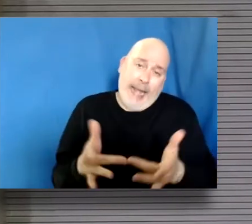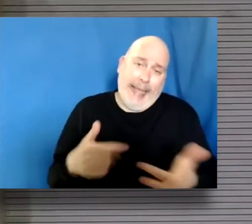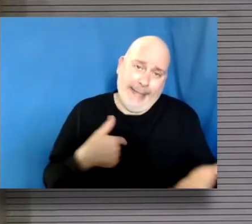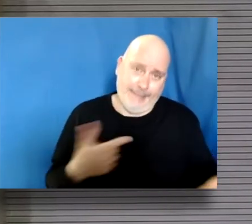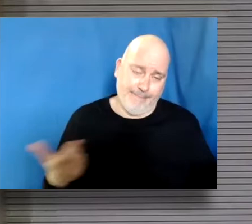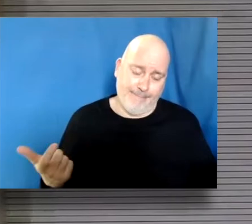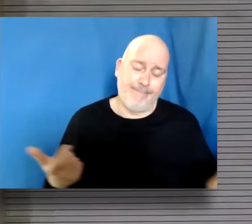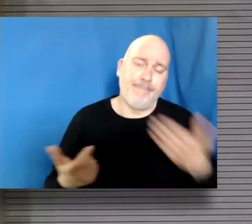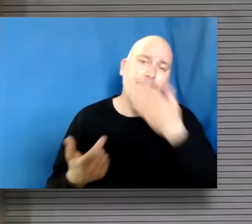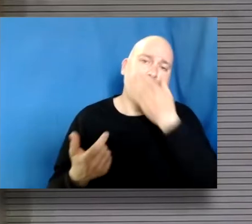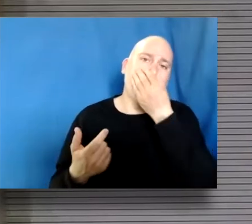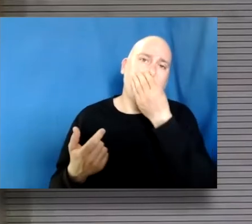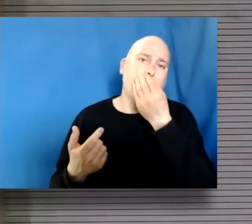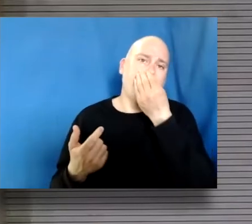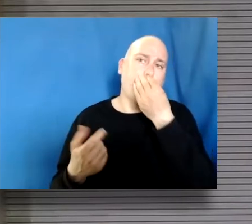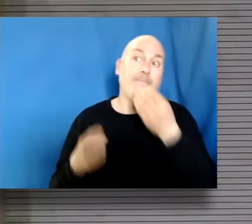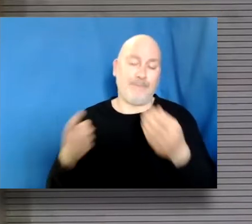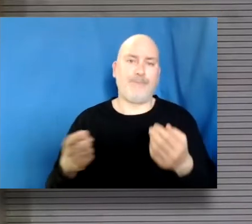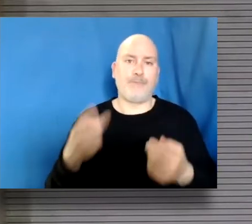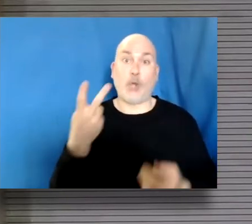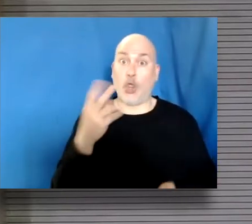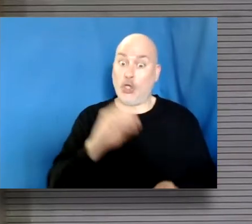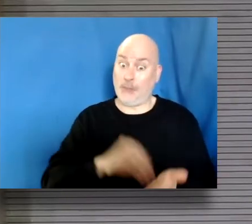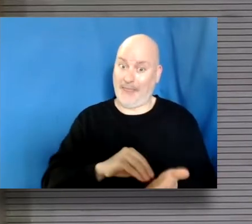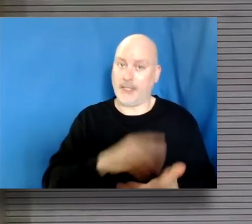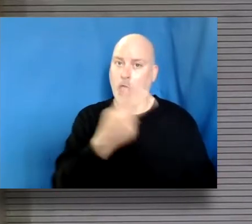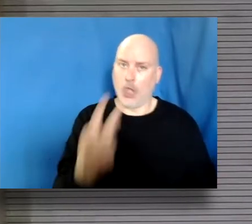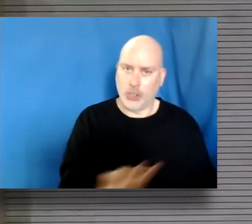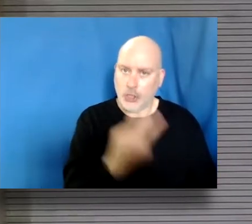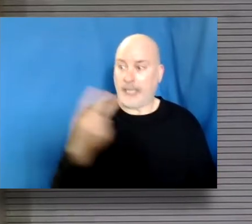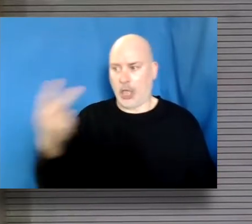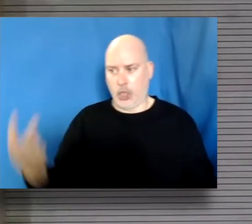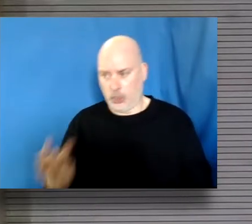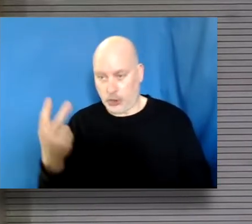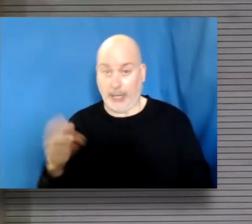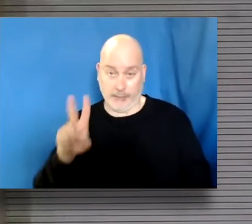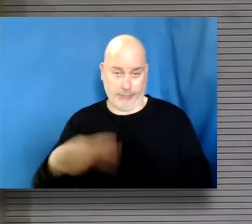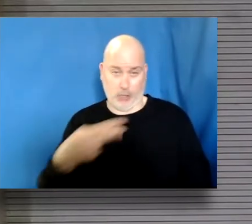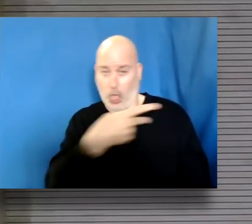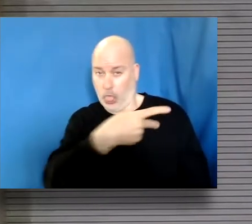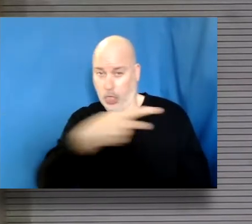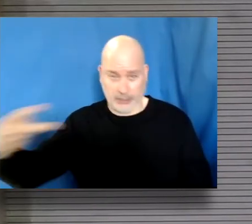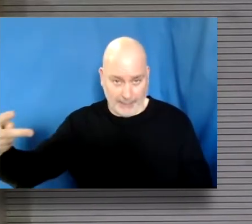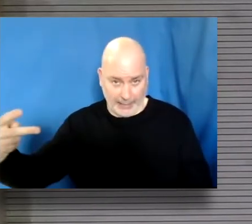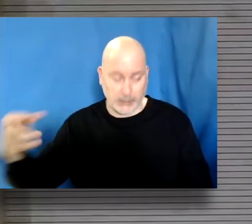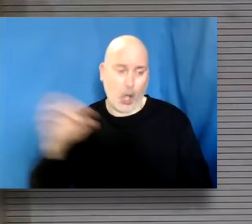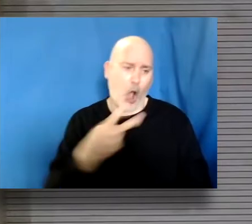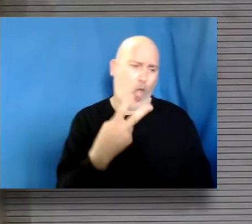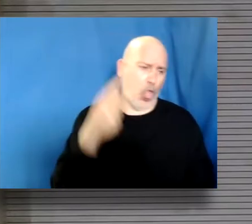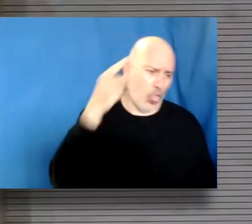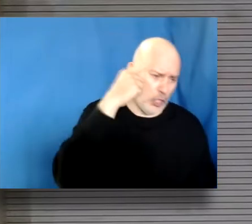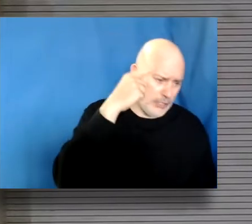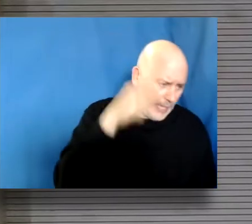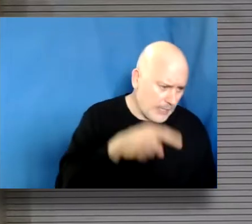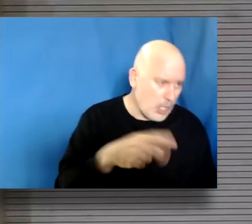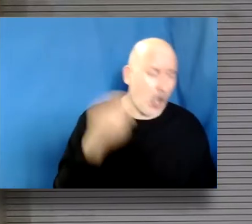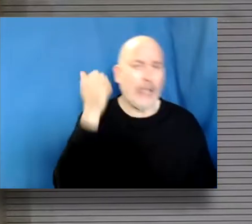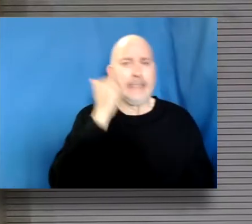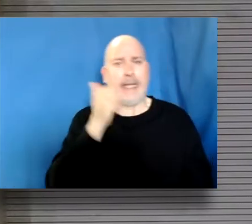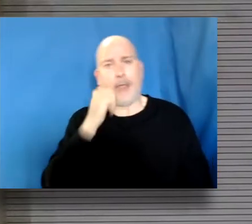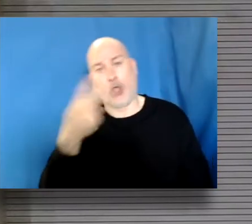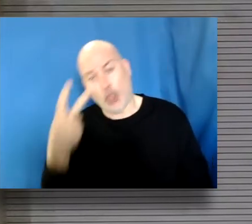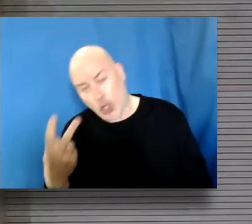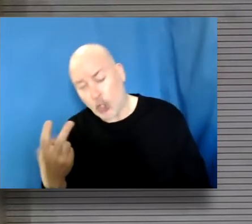Entonces se hacen en 2 sesiones de 2 horas durante 2 semanas o 2 días entre semana o 2 sábados